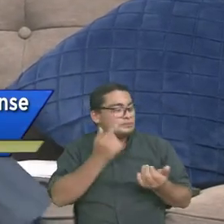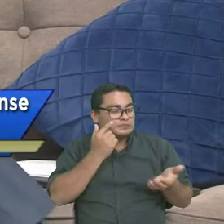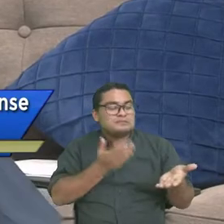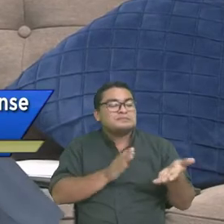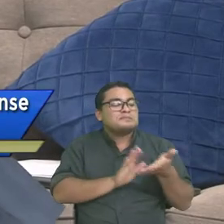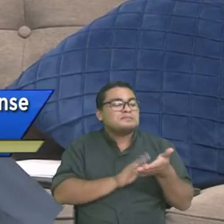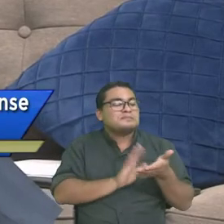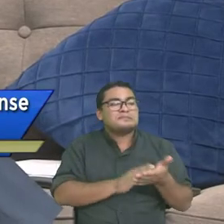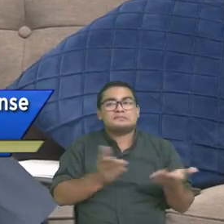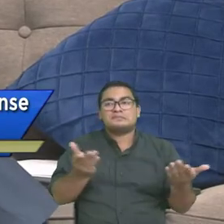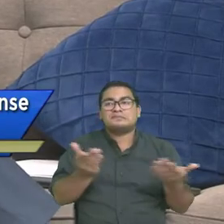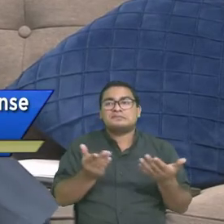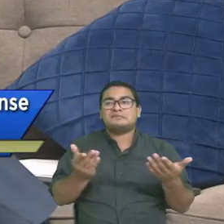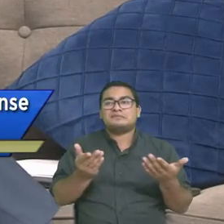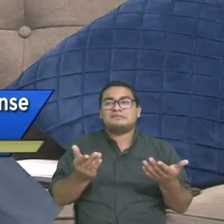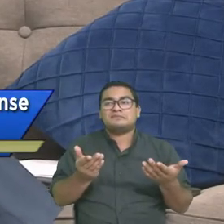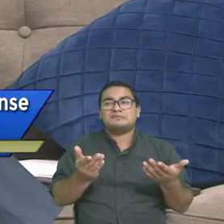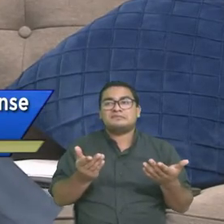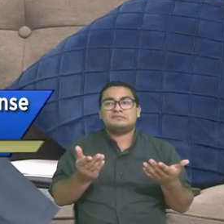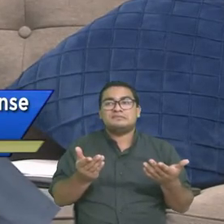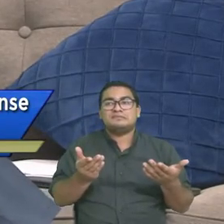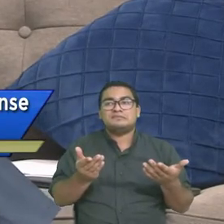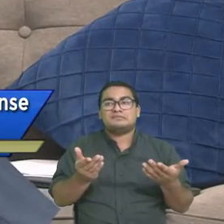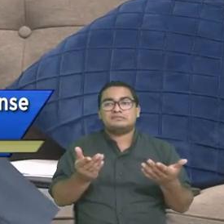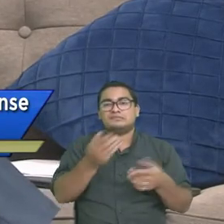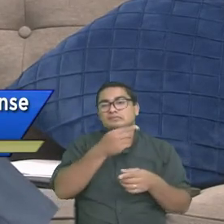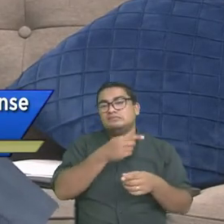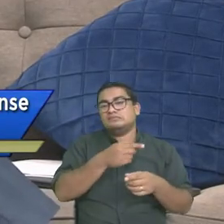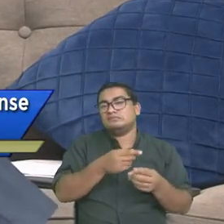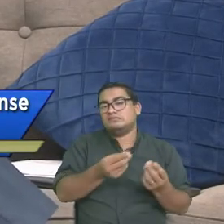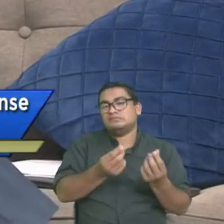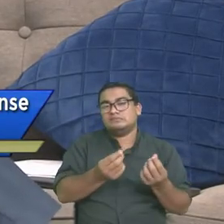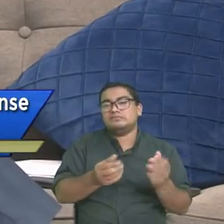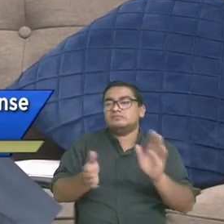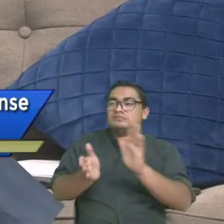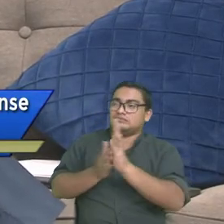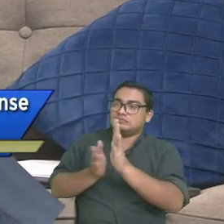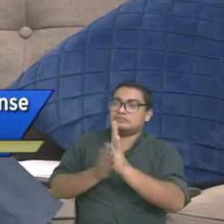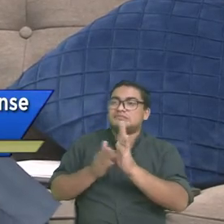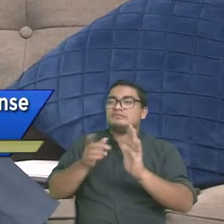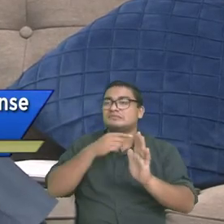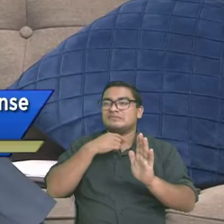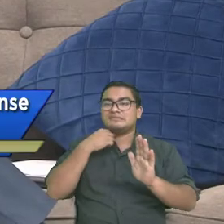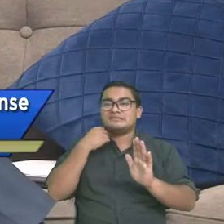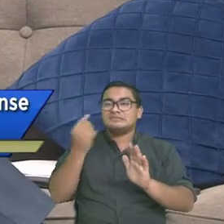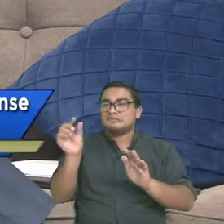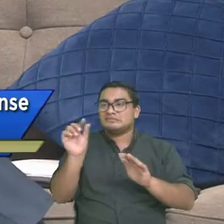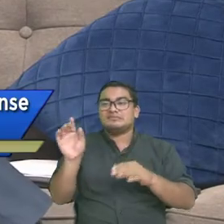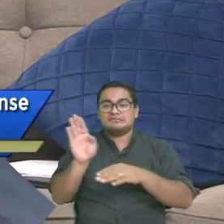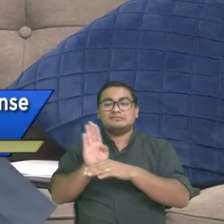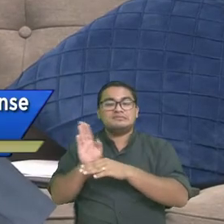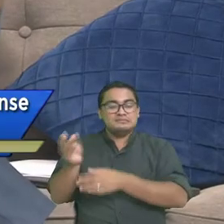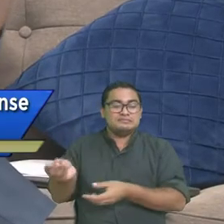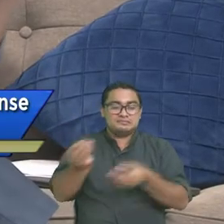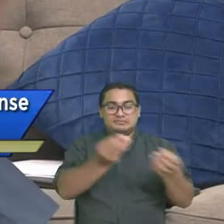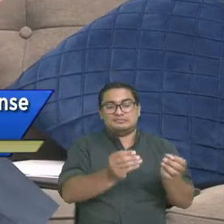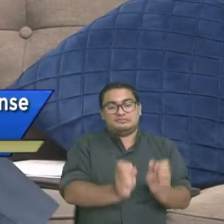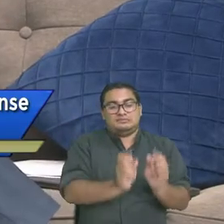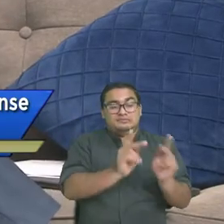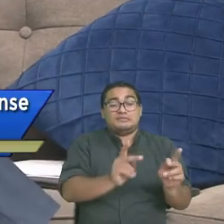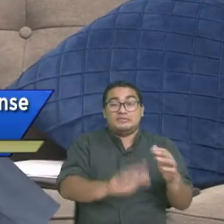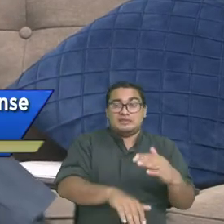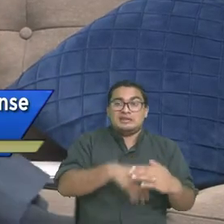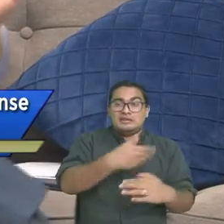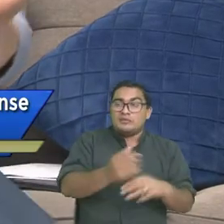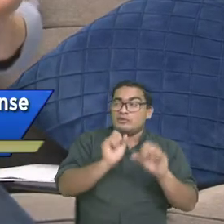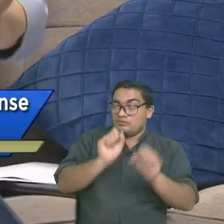muchachos, sentate, abrime tus finanzas y demostrame que lo que yo te voy a prestar, vos me lo